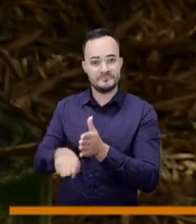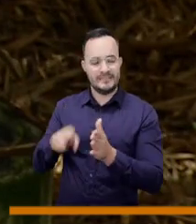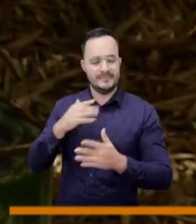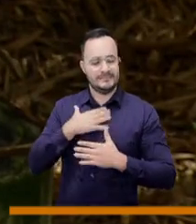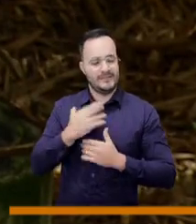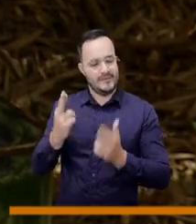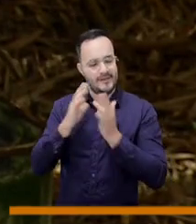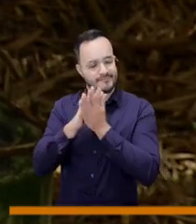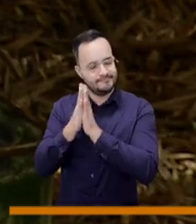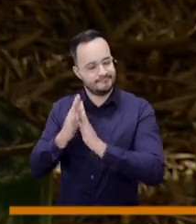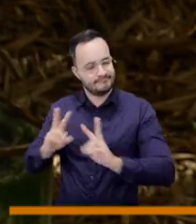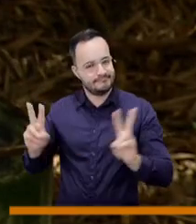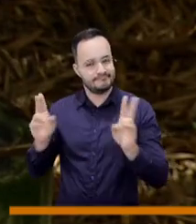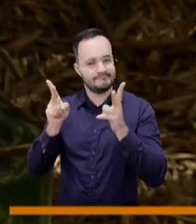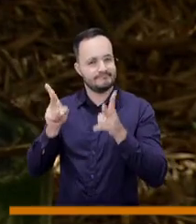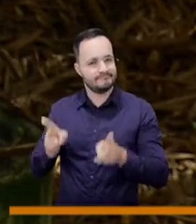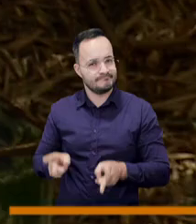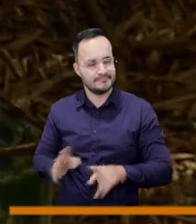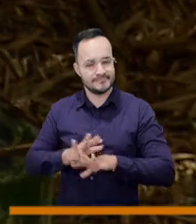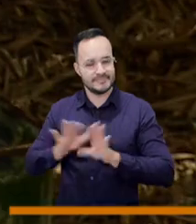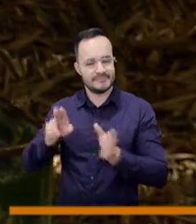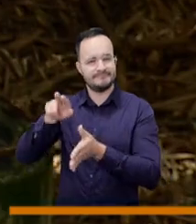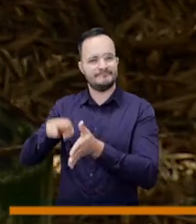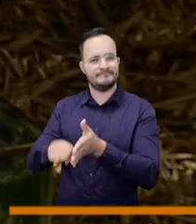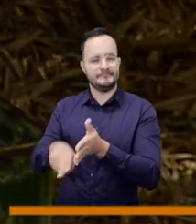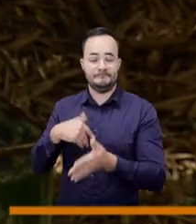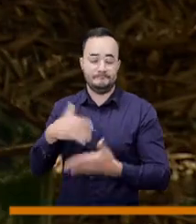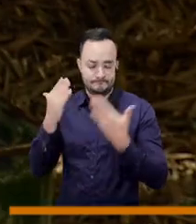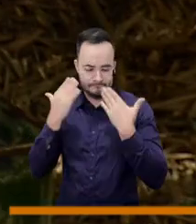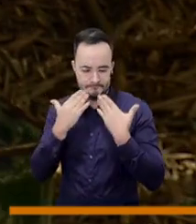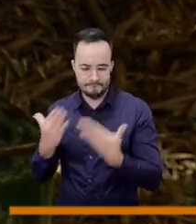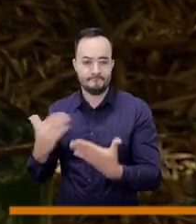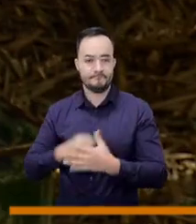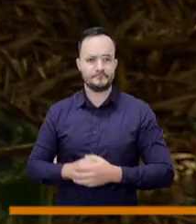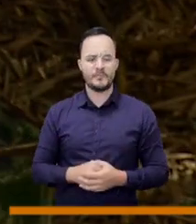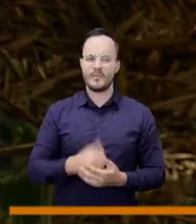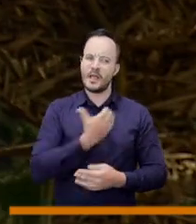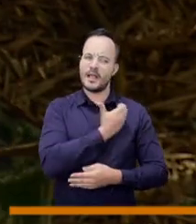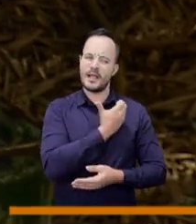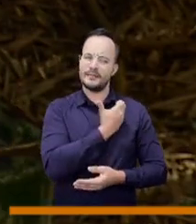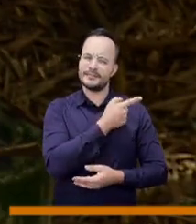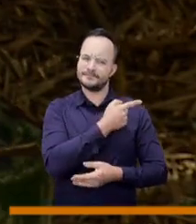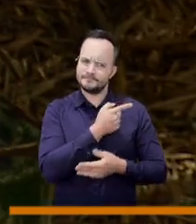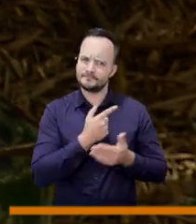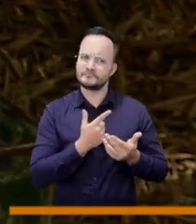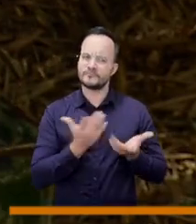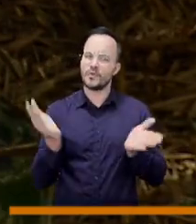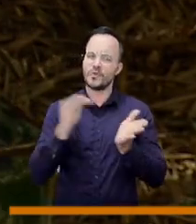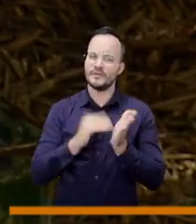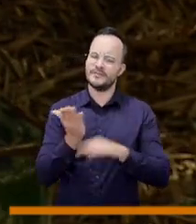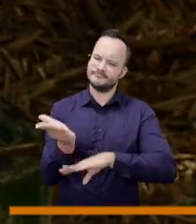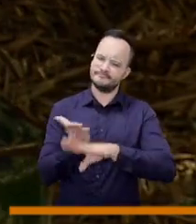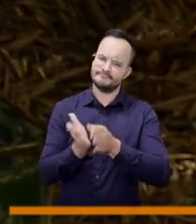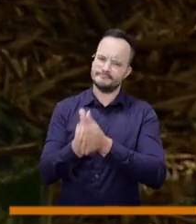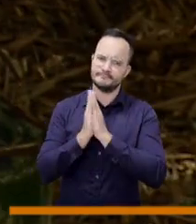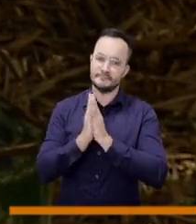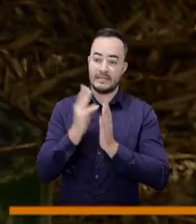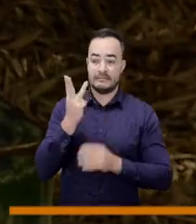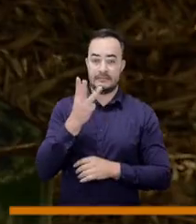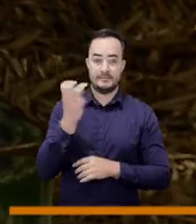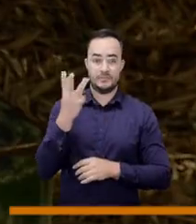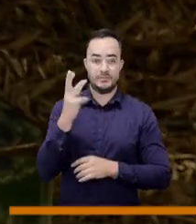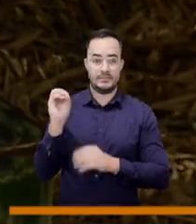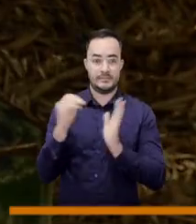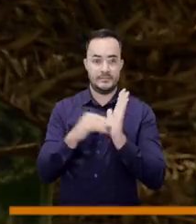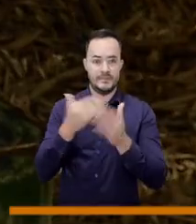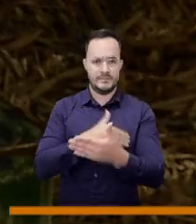a quien deseamos paz en su tumba. Concejal, el alcalde volvió a presentar solicitud por las transferencias de